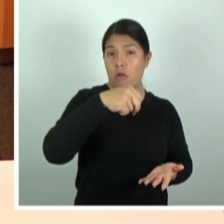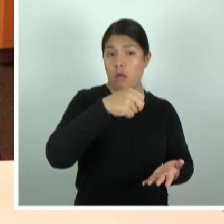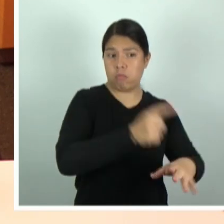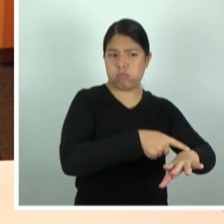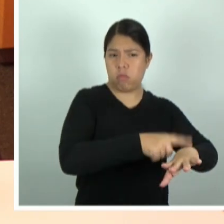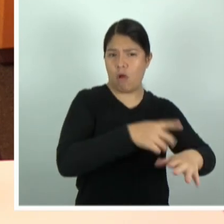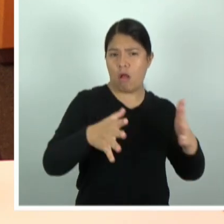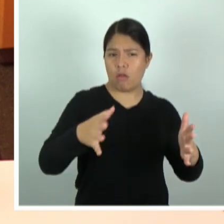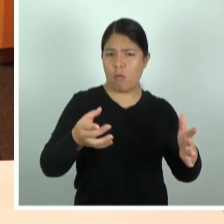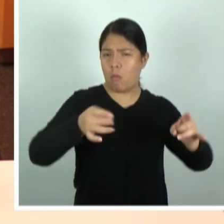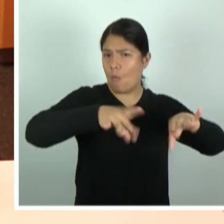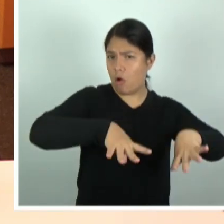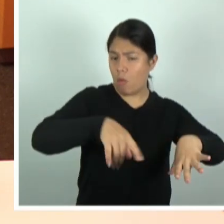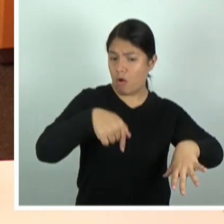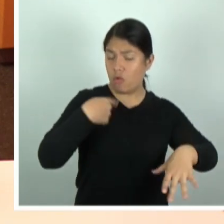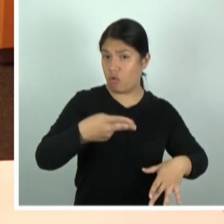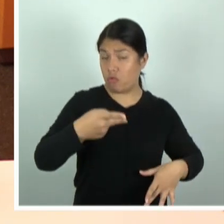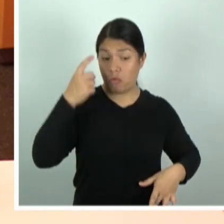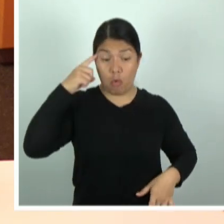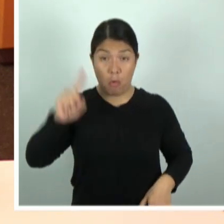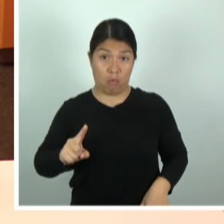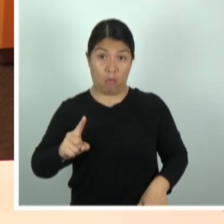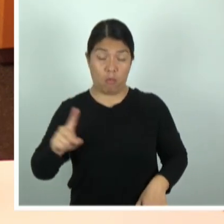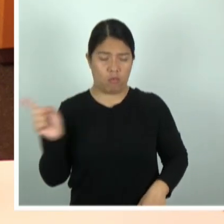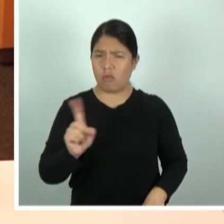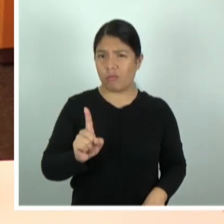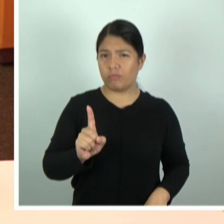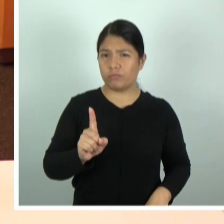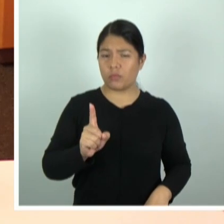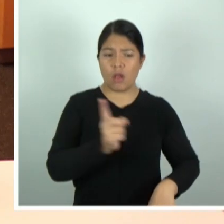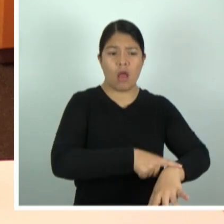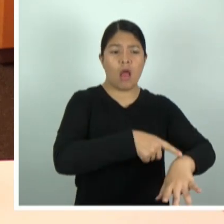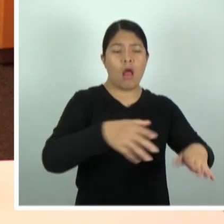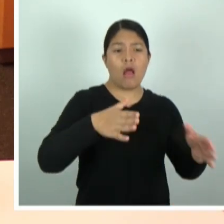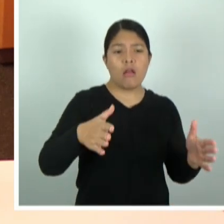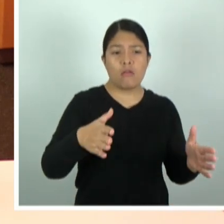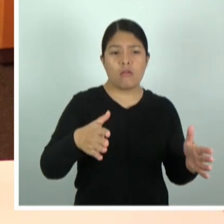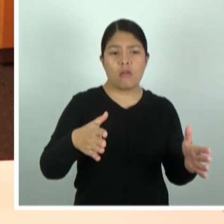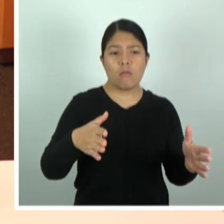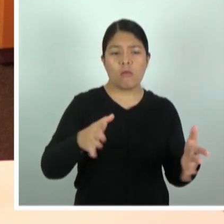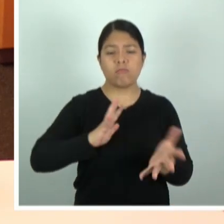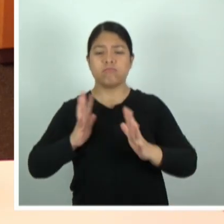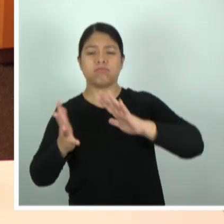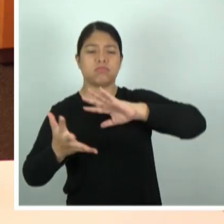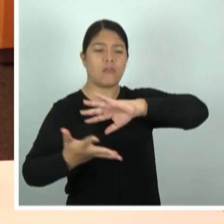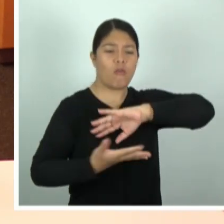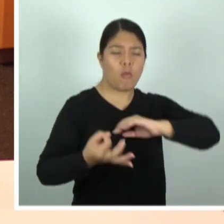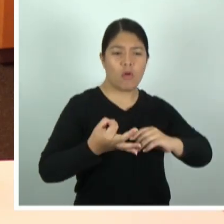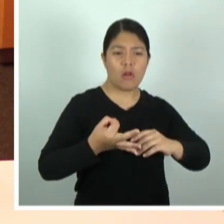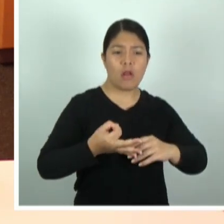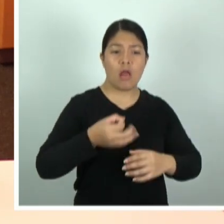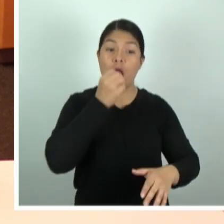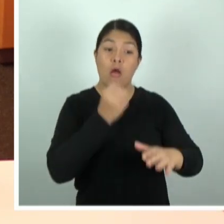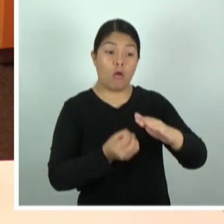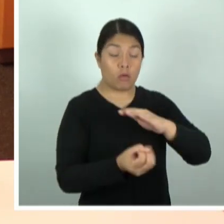El tiempo se conoció en cuanto a los días para explicar y demostrar la creación de